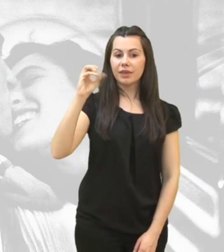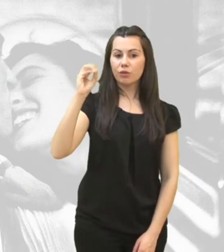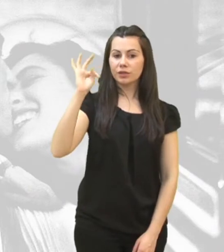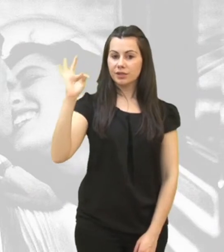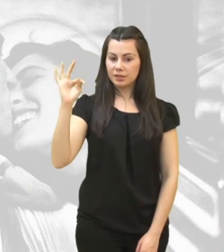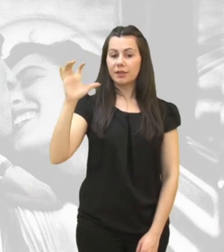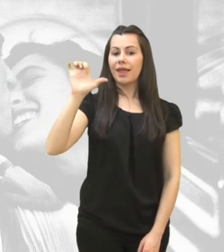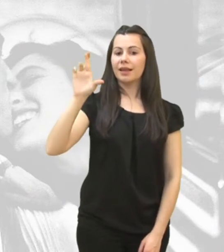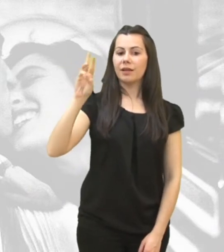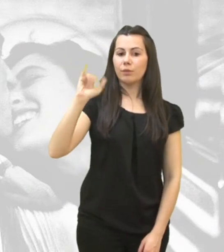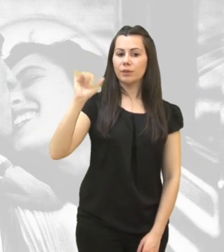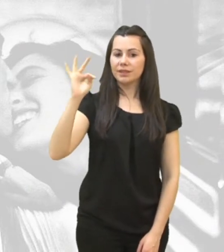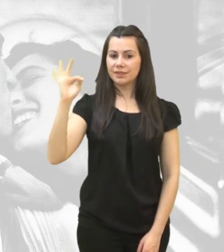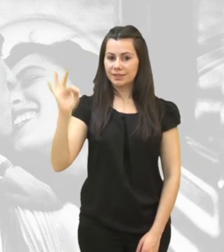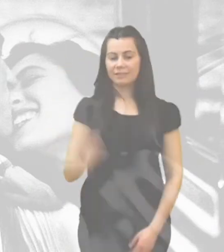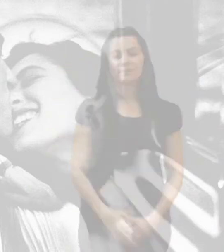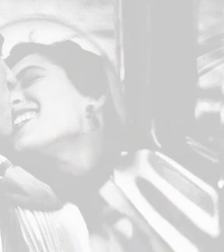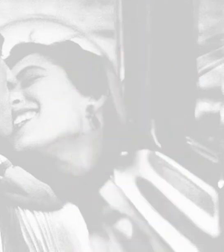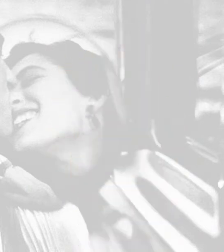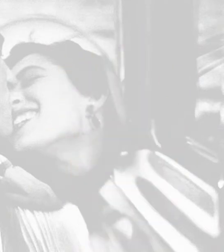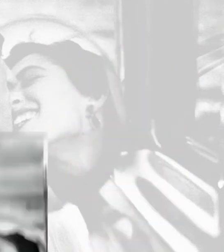Elliot Erwitt, California.